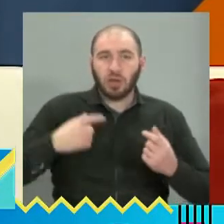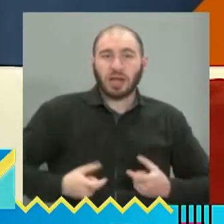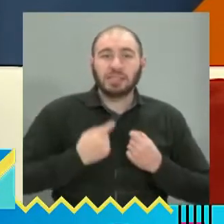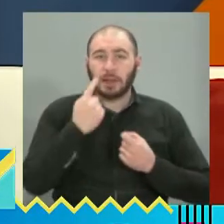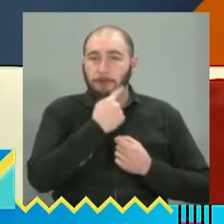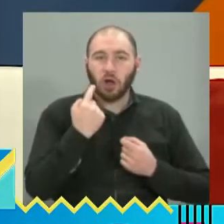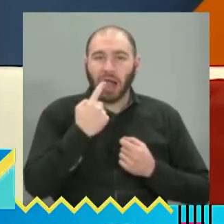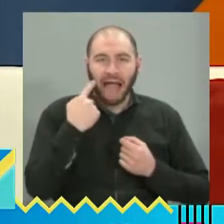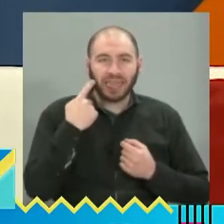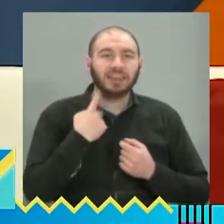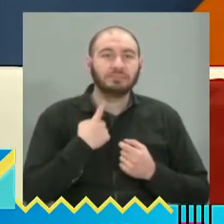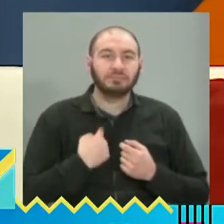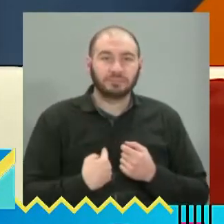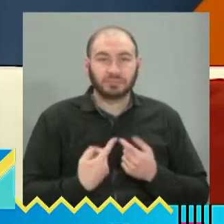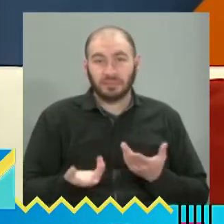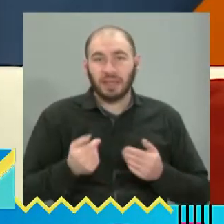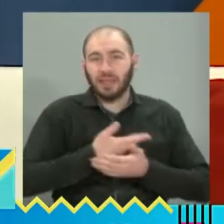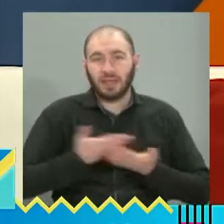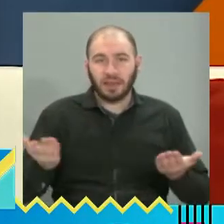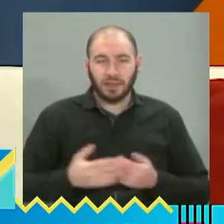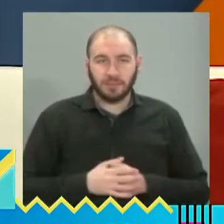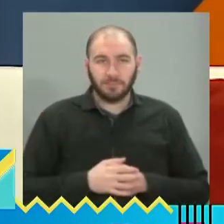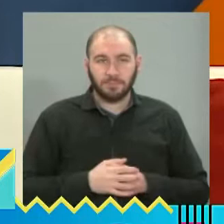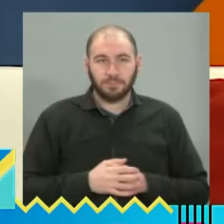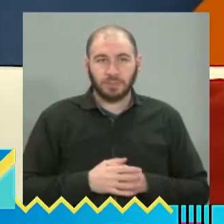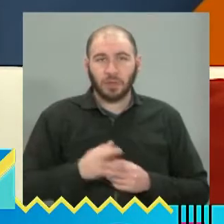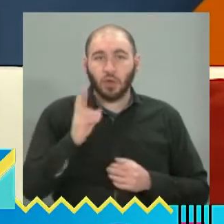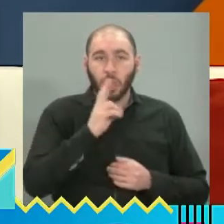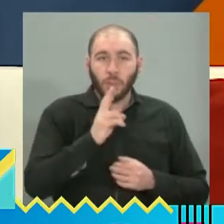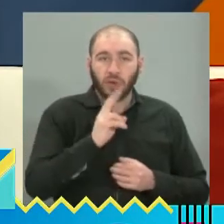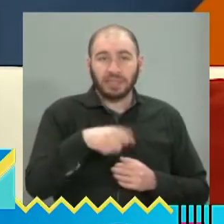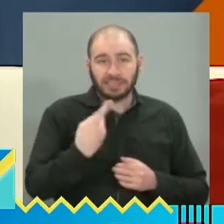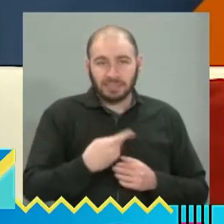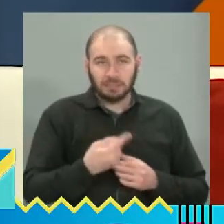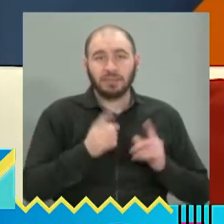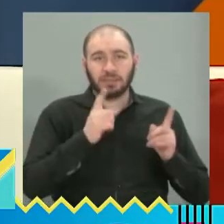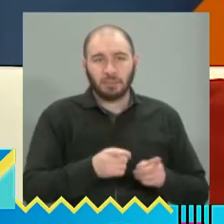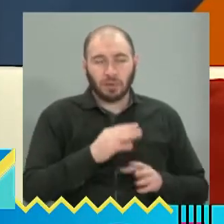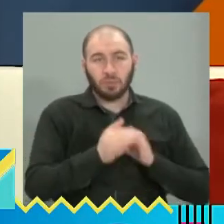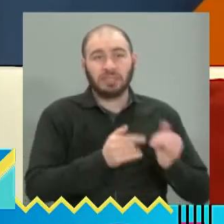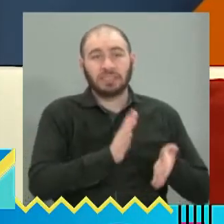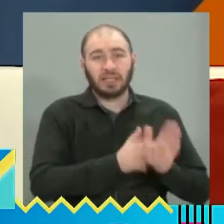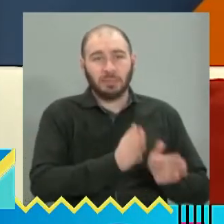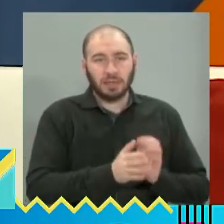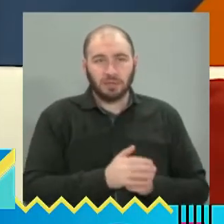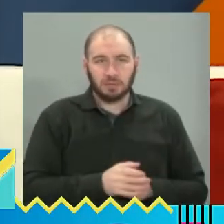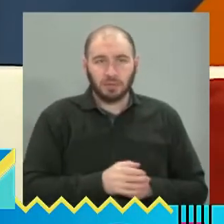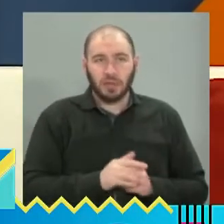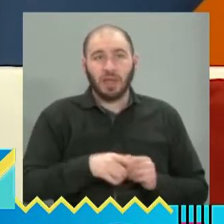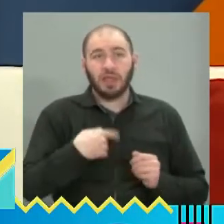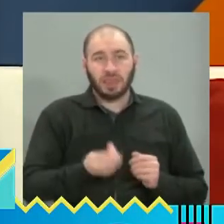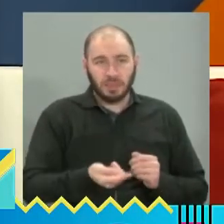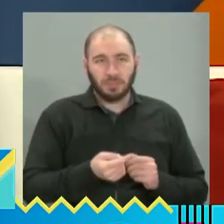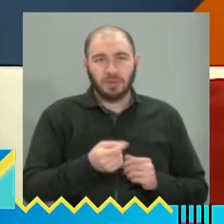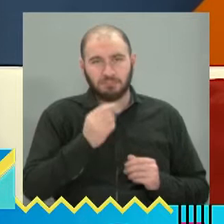de boca, de lengua, de laringe, o sea que en general a las mujeres siempre le entramos también cuando hacemos tratamiento, que después yo quisiera